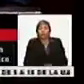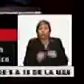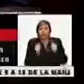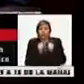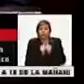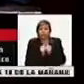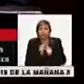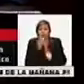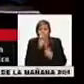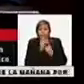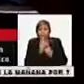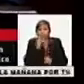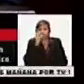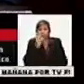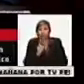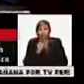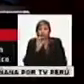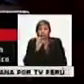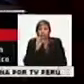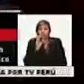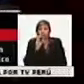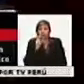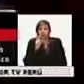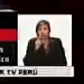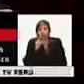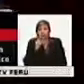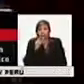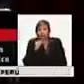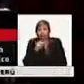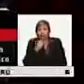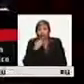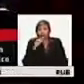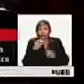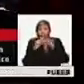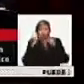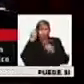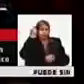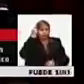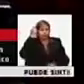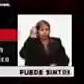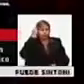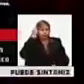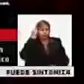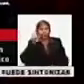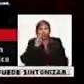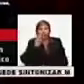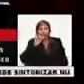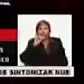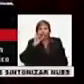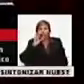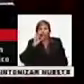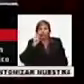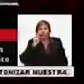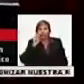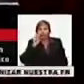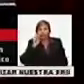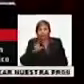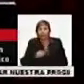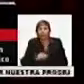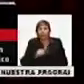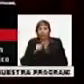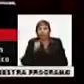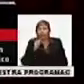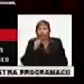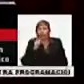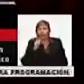la doctrina, la organización y el pensamiento del maestro Víctor Raúl Ayala de la Torre,